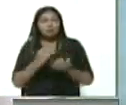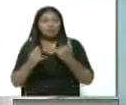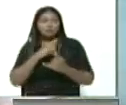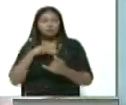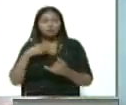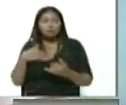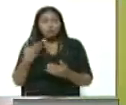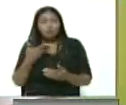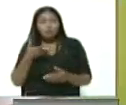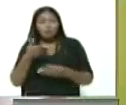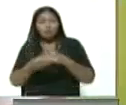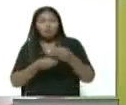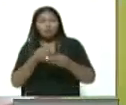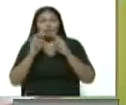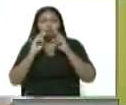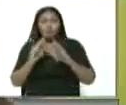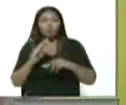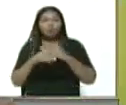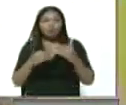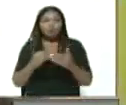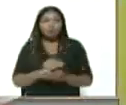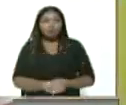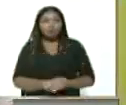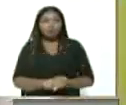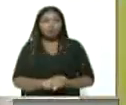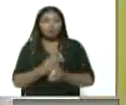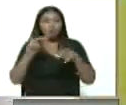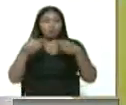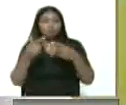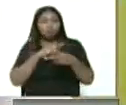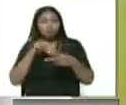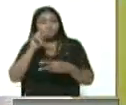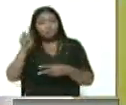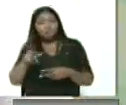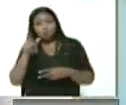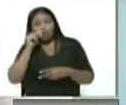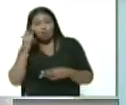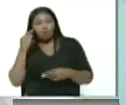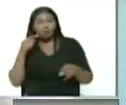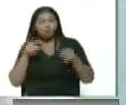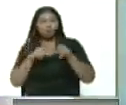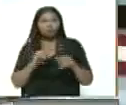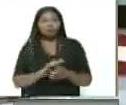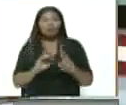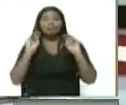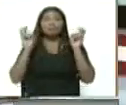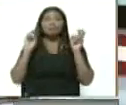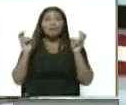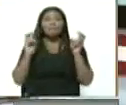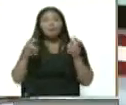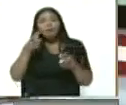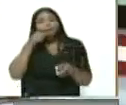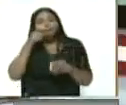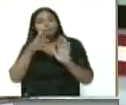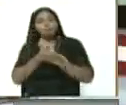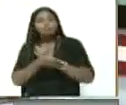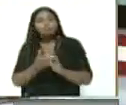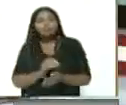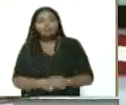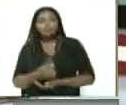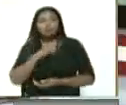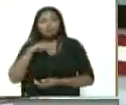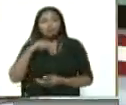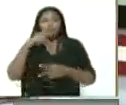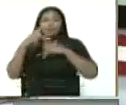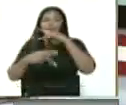podamos darle un resultado que sea irreversible a las auditorías como es todo todo ese proceso